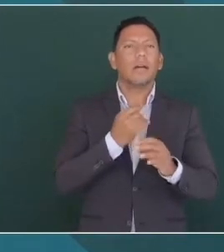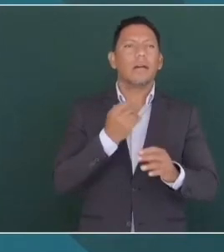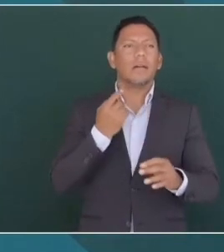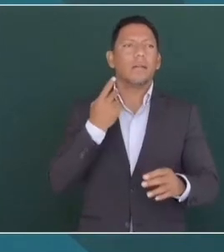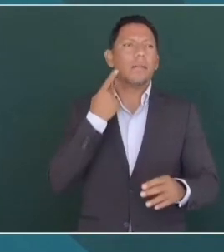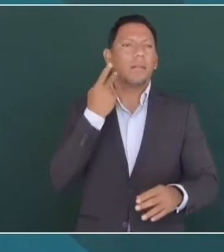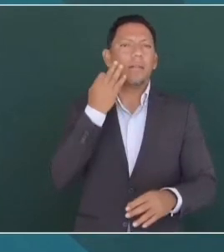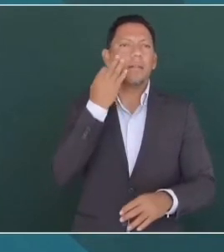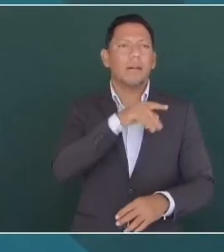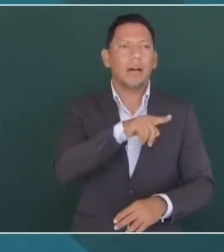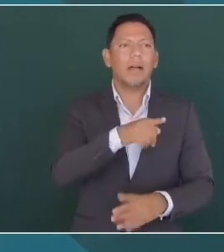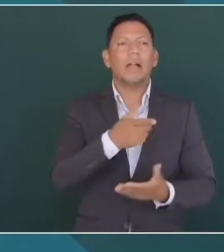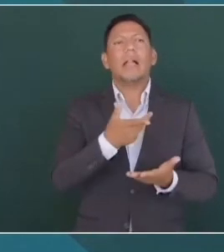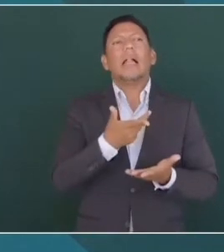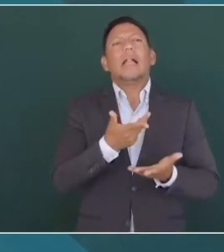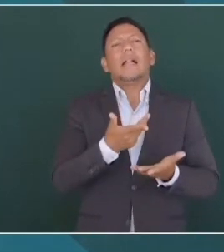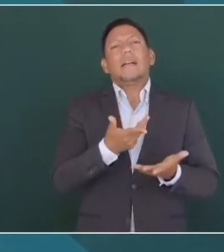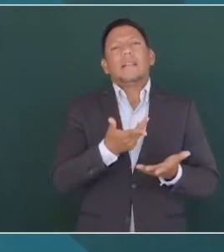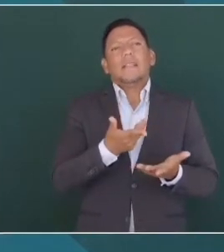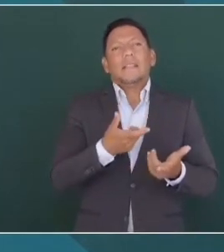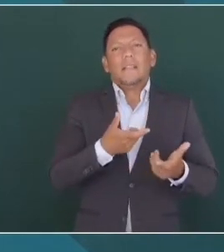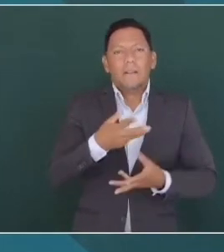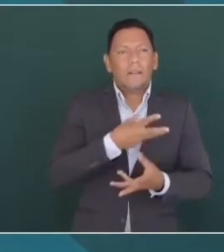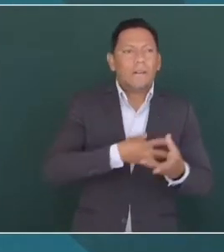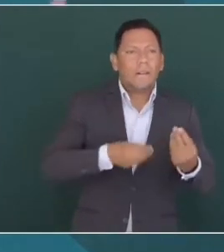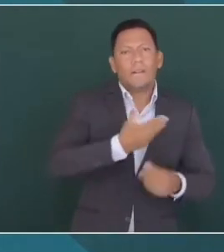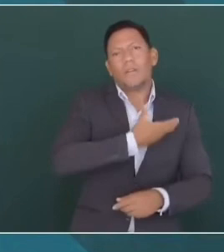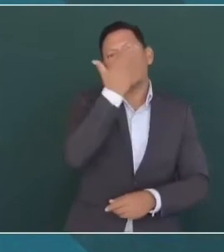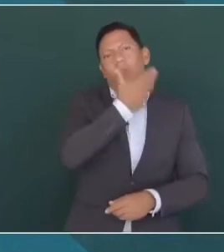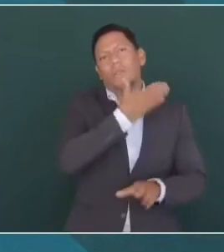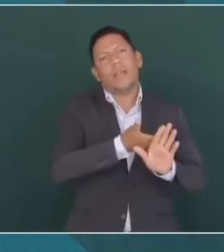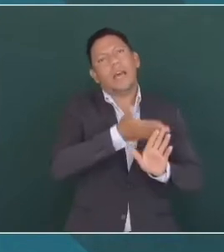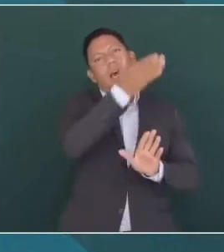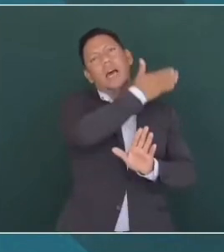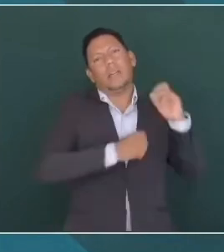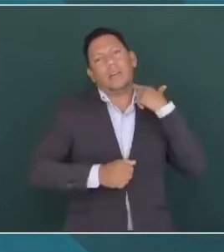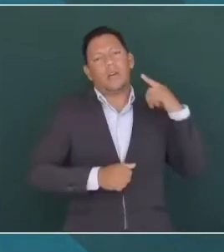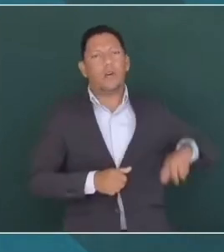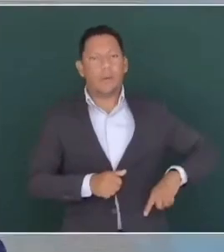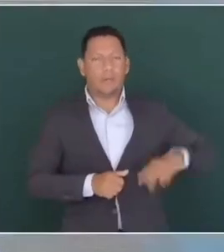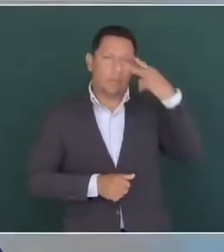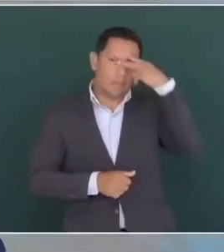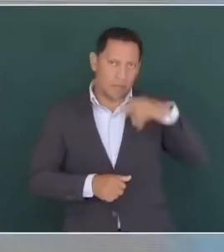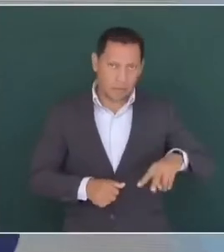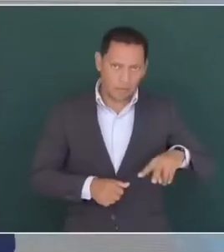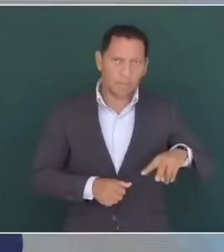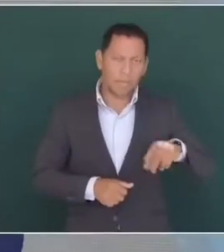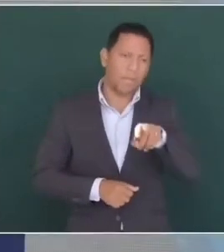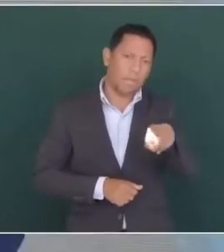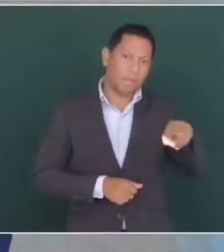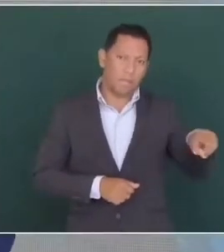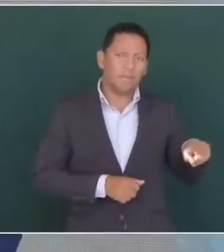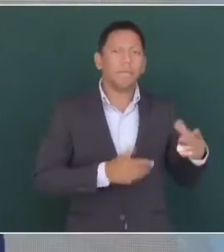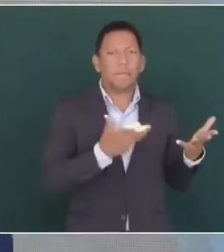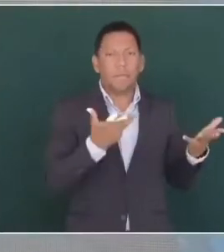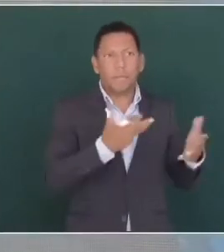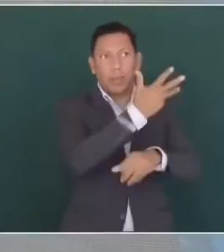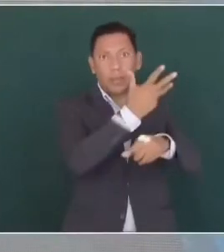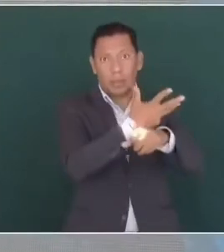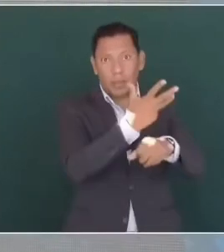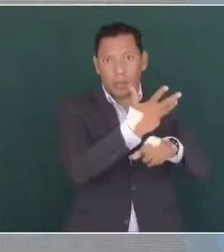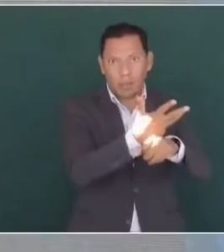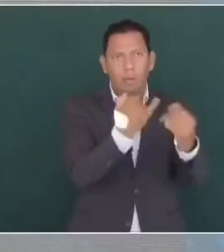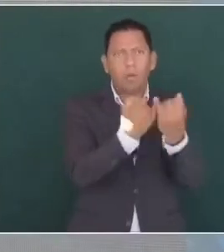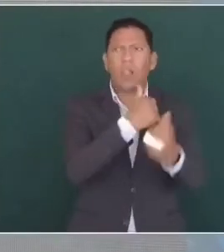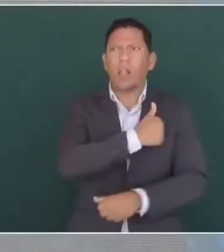politólogos, economistas del conservadurismo de México, que están haciendo lobby en Estados Unidos y